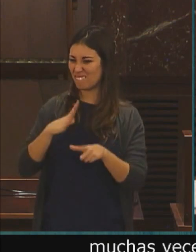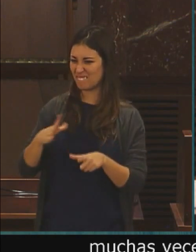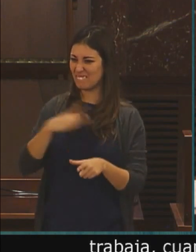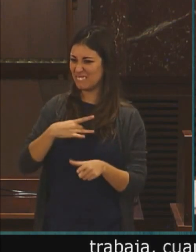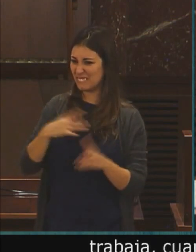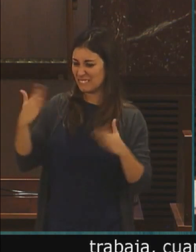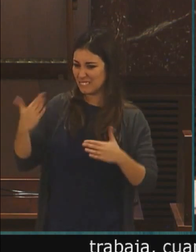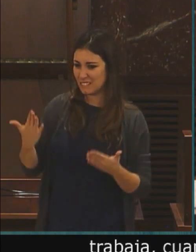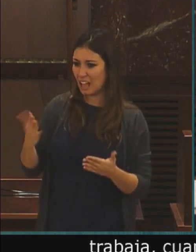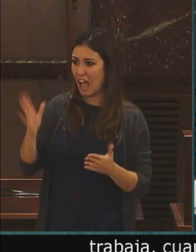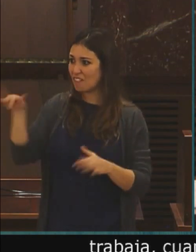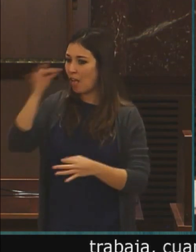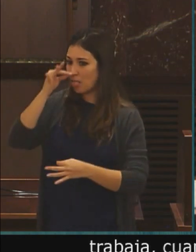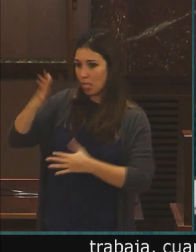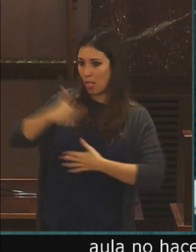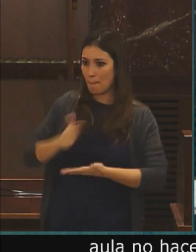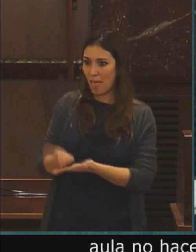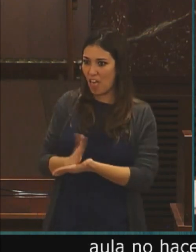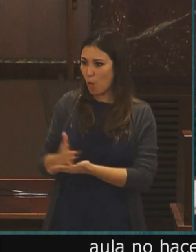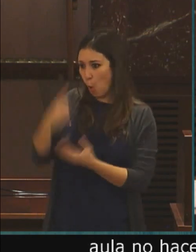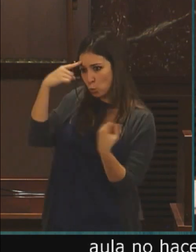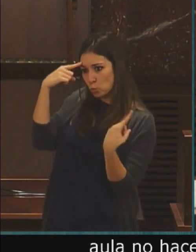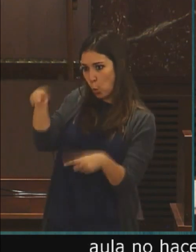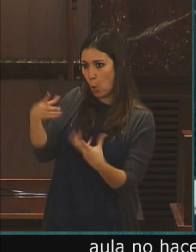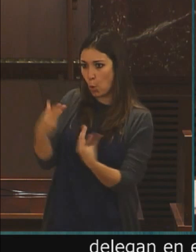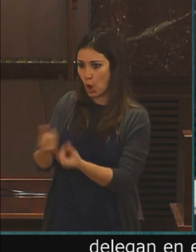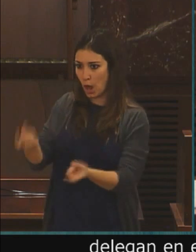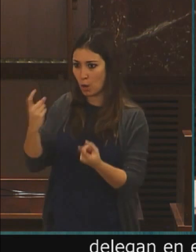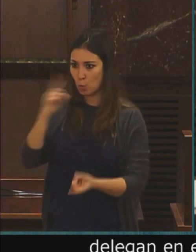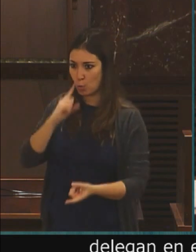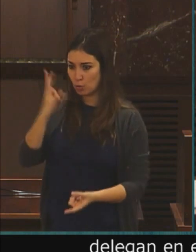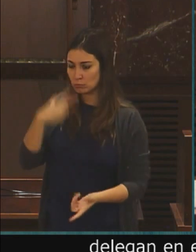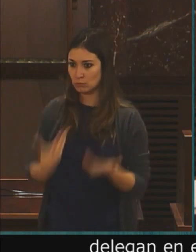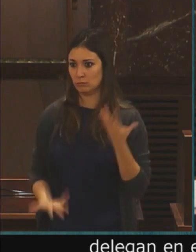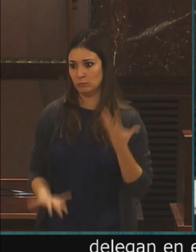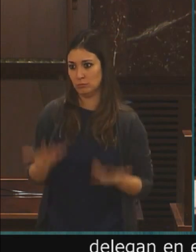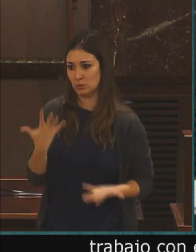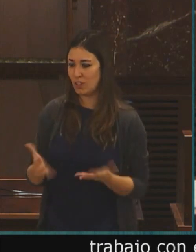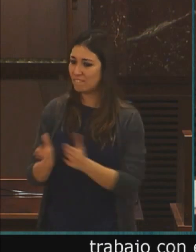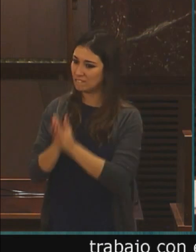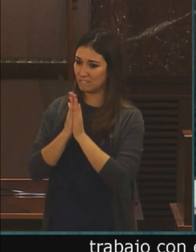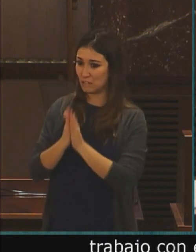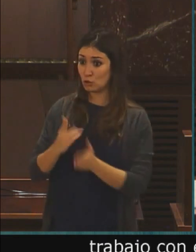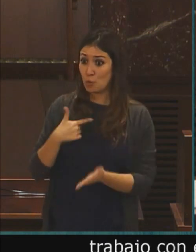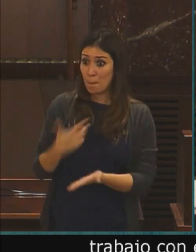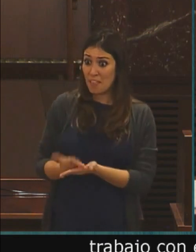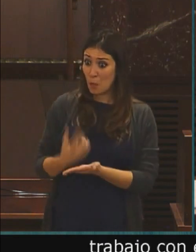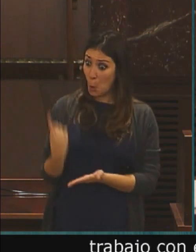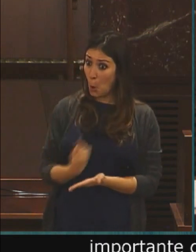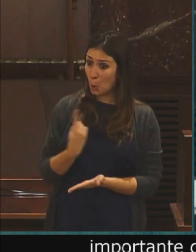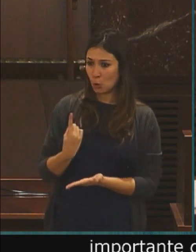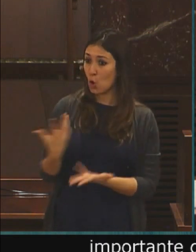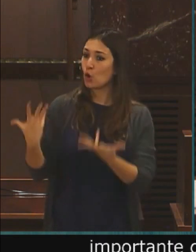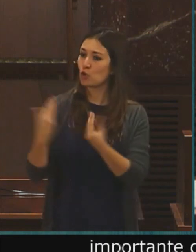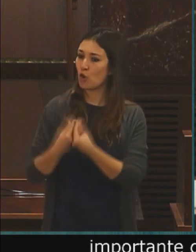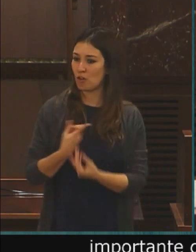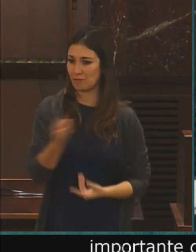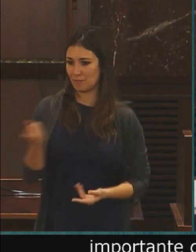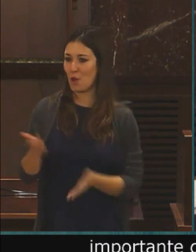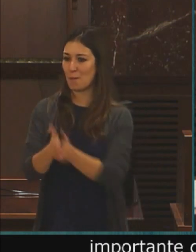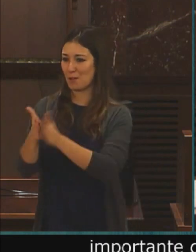tarea y delegan en el mediador todo el trabajo con el alumno. Por ello es importante que el mediador consiga la implicación de todos los profesionales con nuestro usuario.